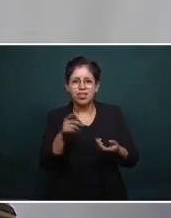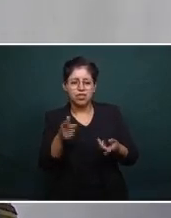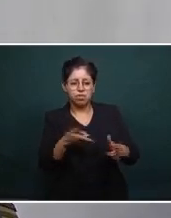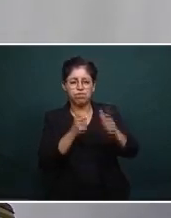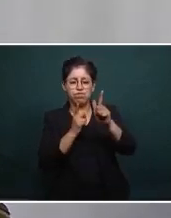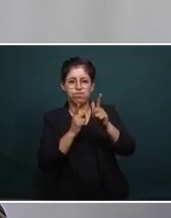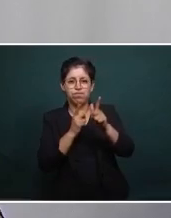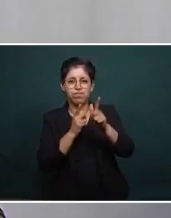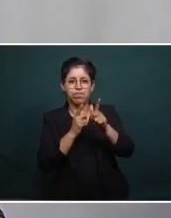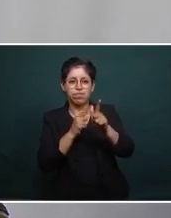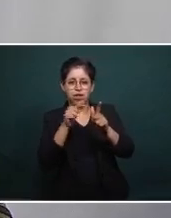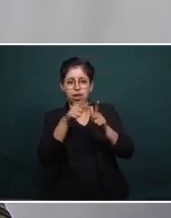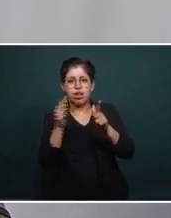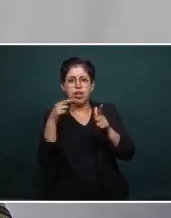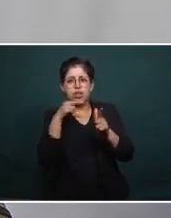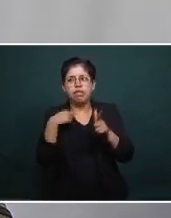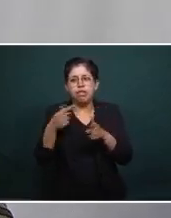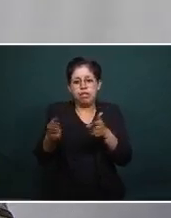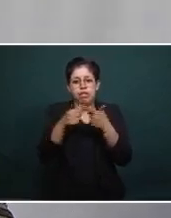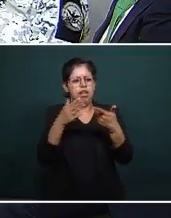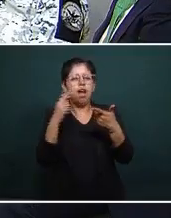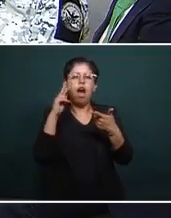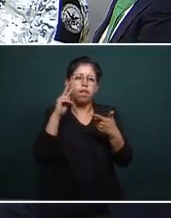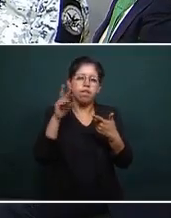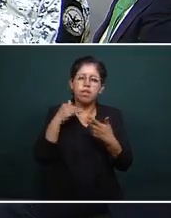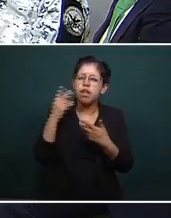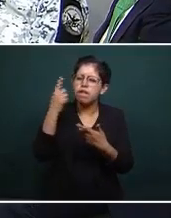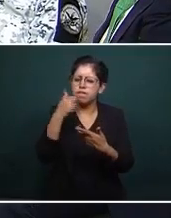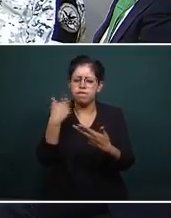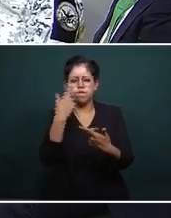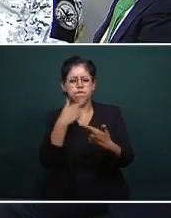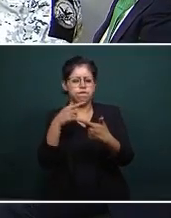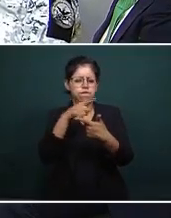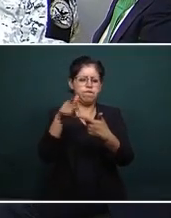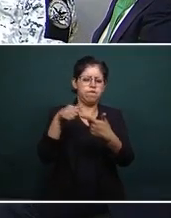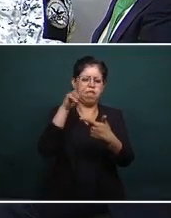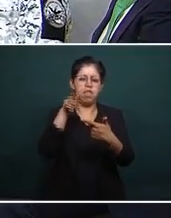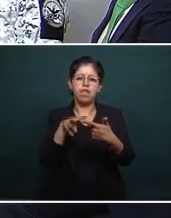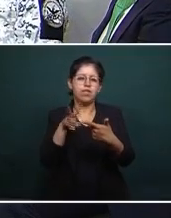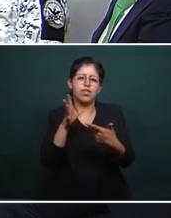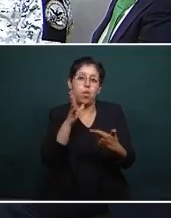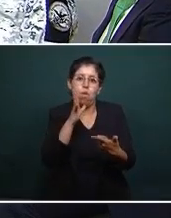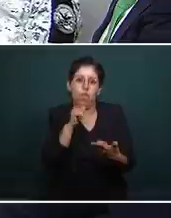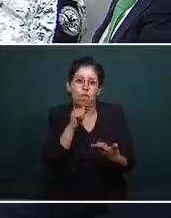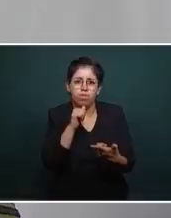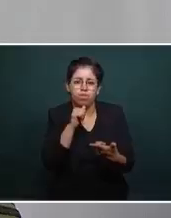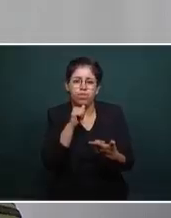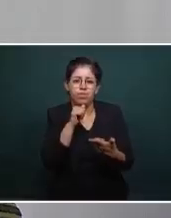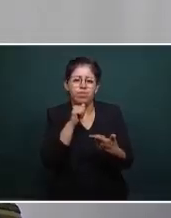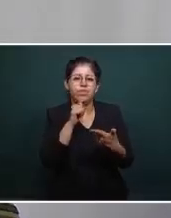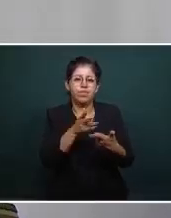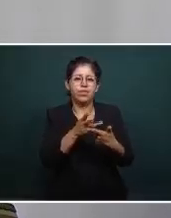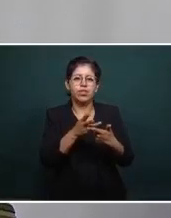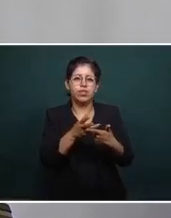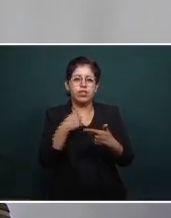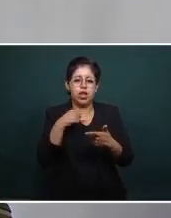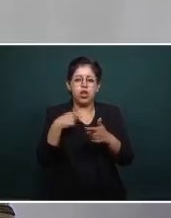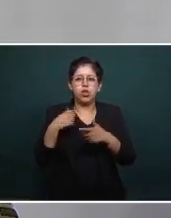que tiene en la mano es un arma de fuego real o un arma